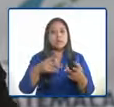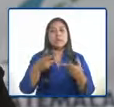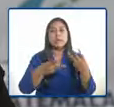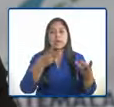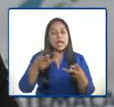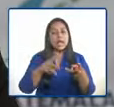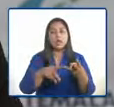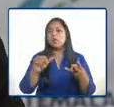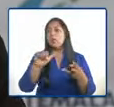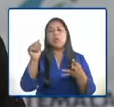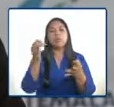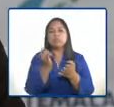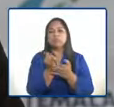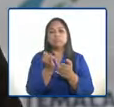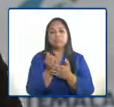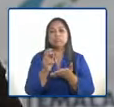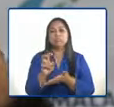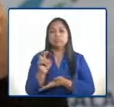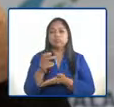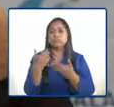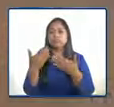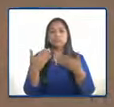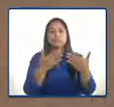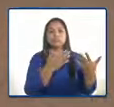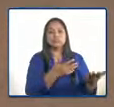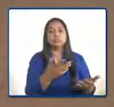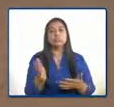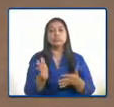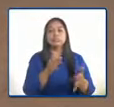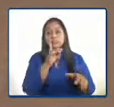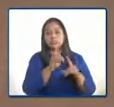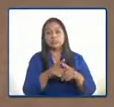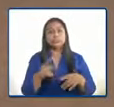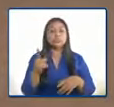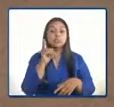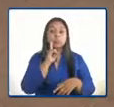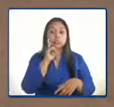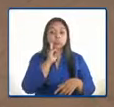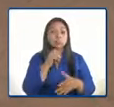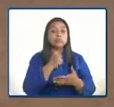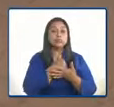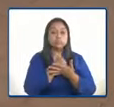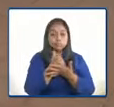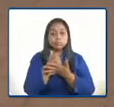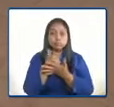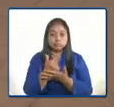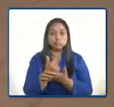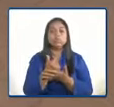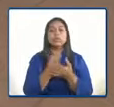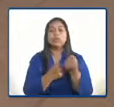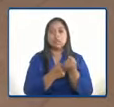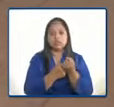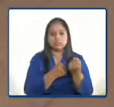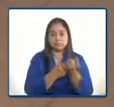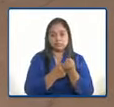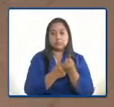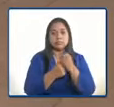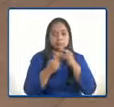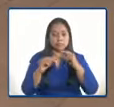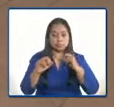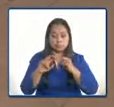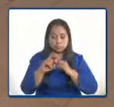otras instituciones que lo necesitan. Y de esta manera los jóvenes han contribuido con apoyar a que el virus se